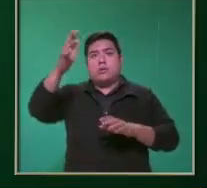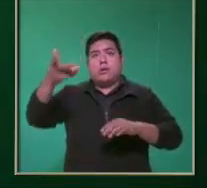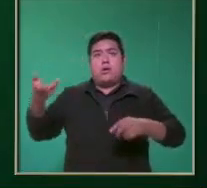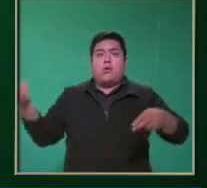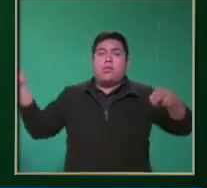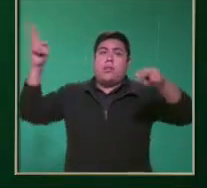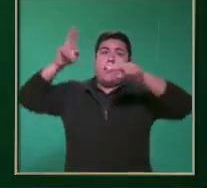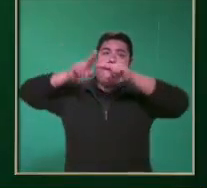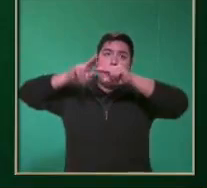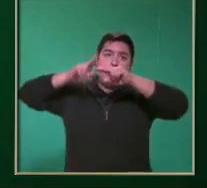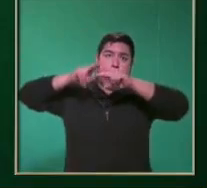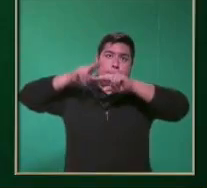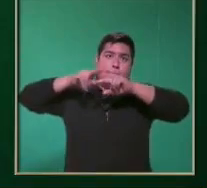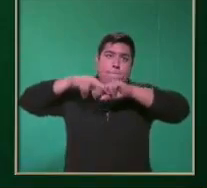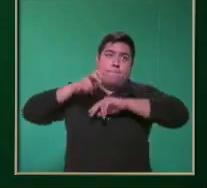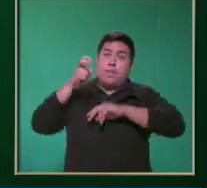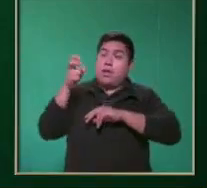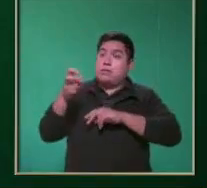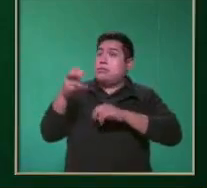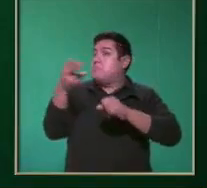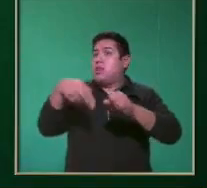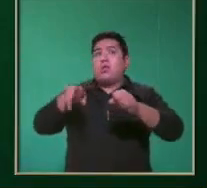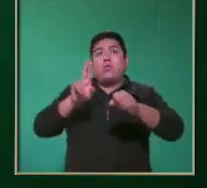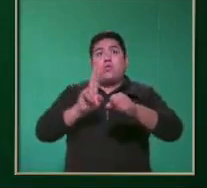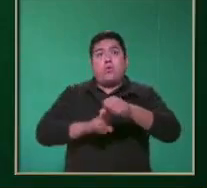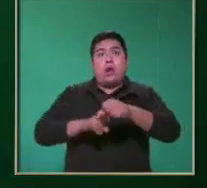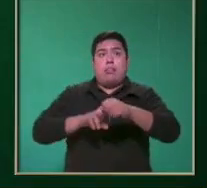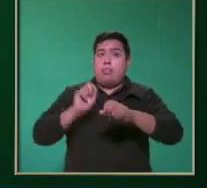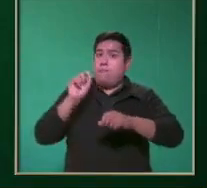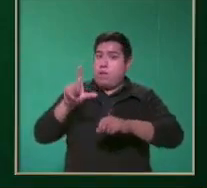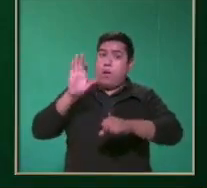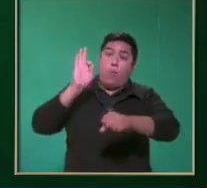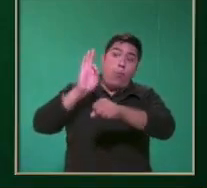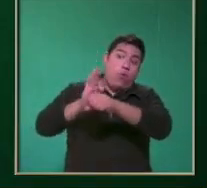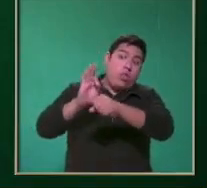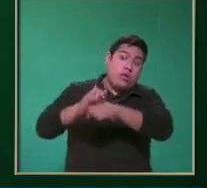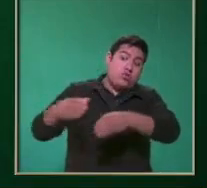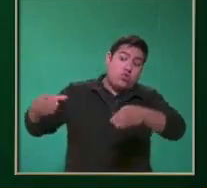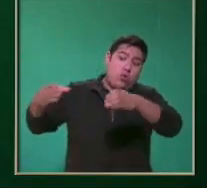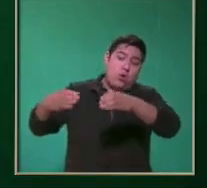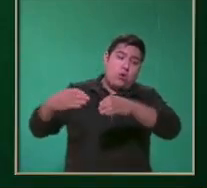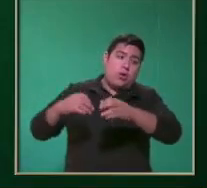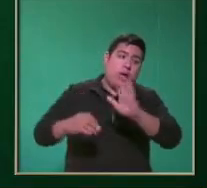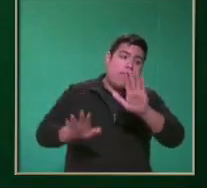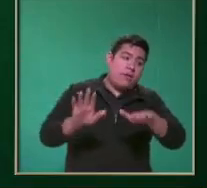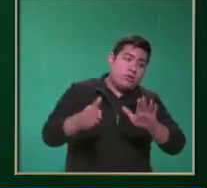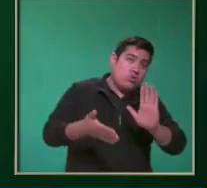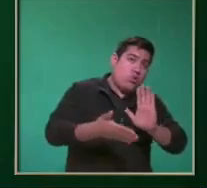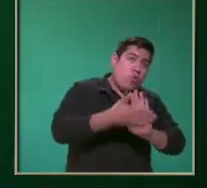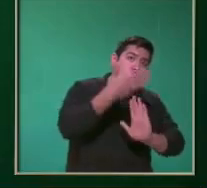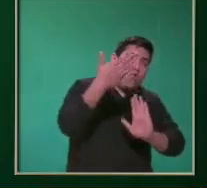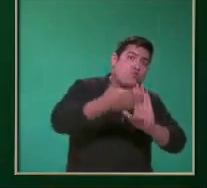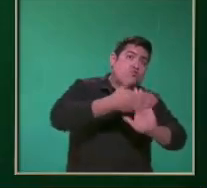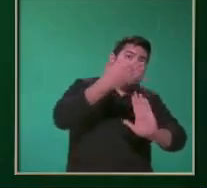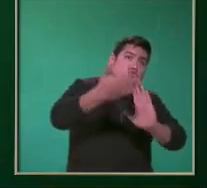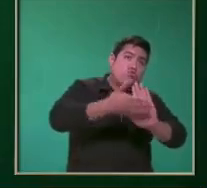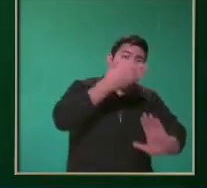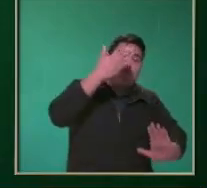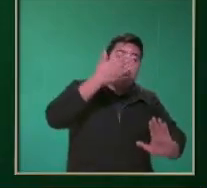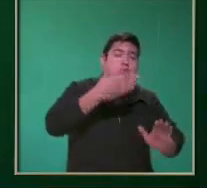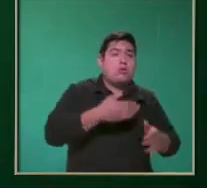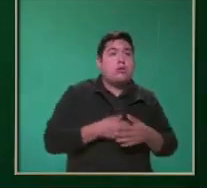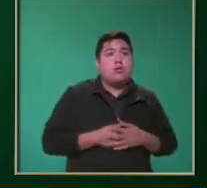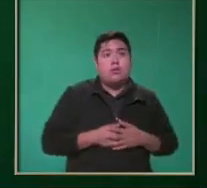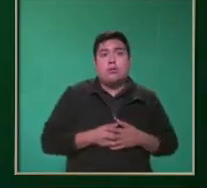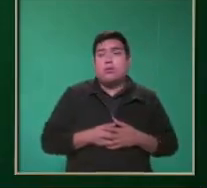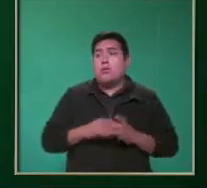monumento natural tiene cierta área de protección, aunque de pronto construyen un poco más arriba de lo que deberían, porque